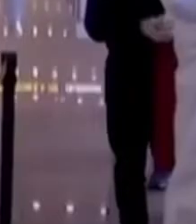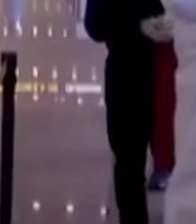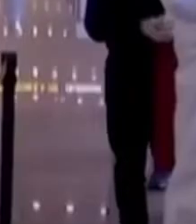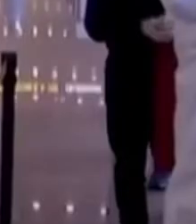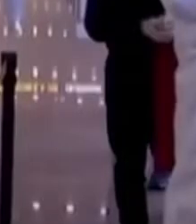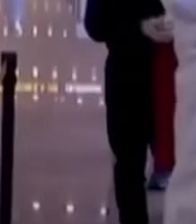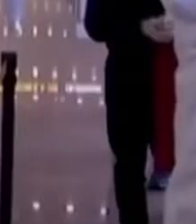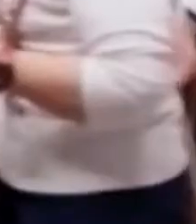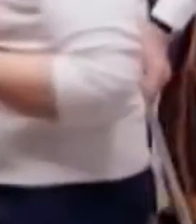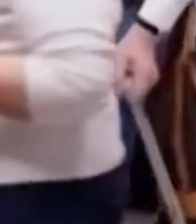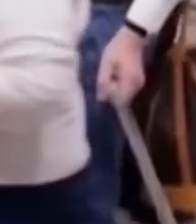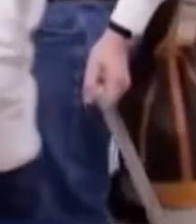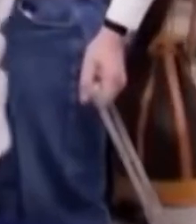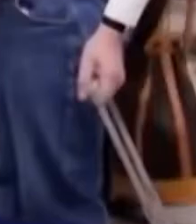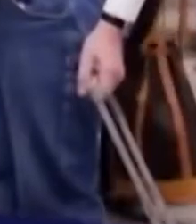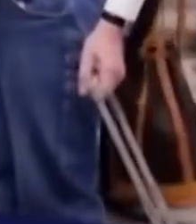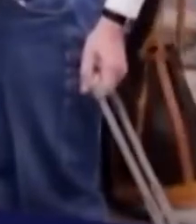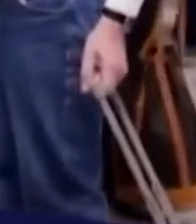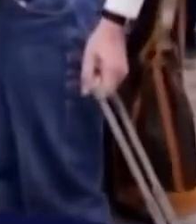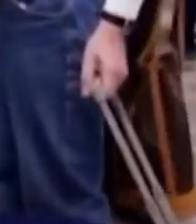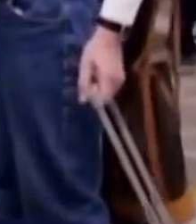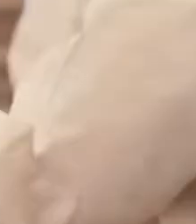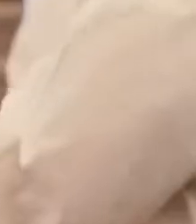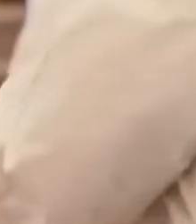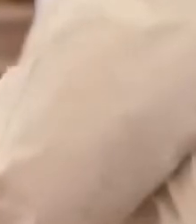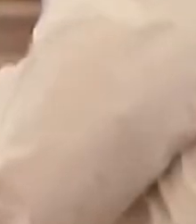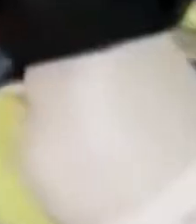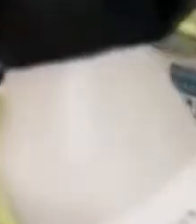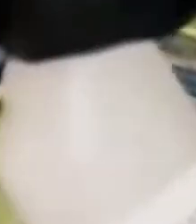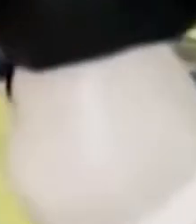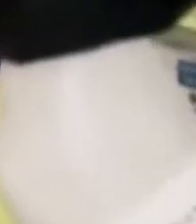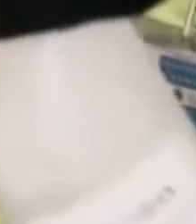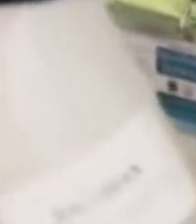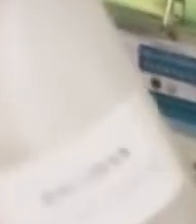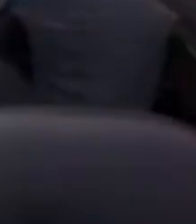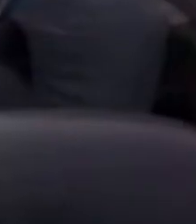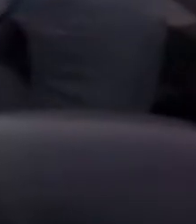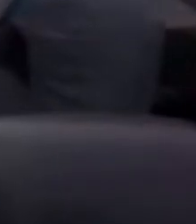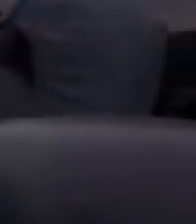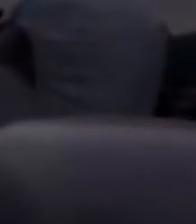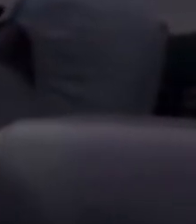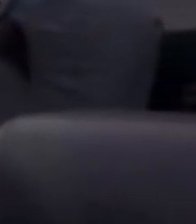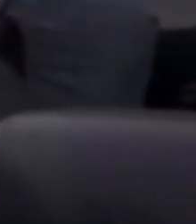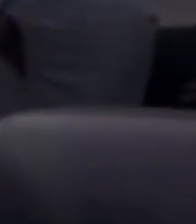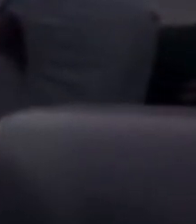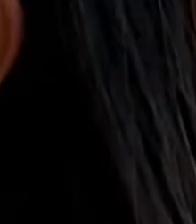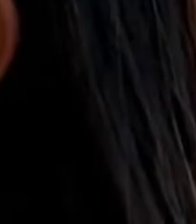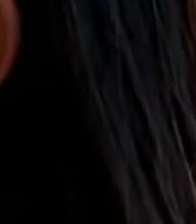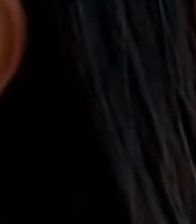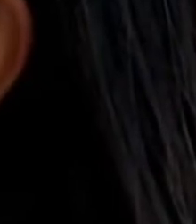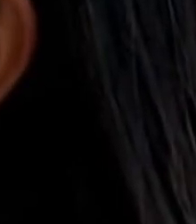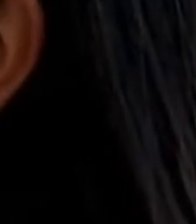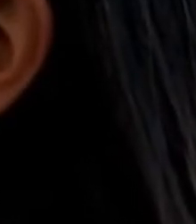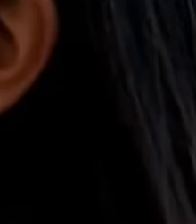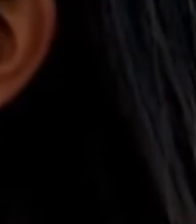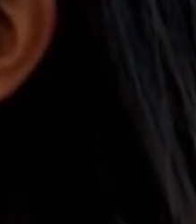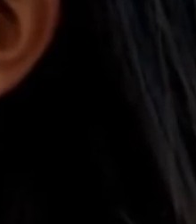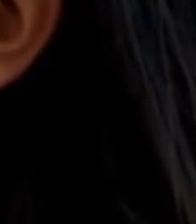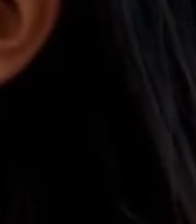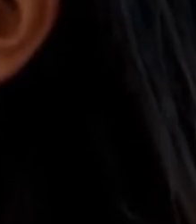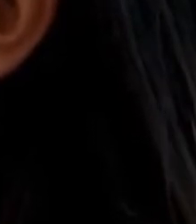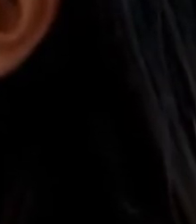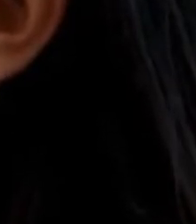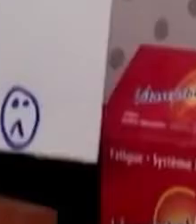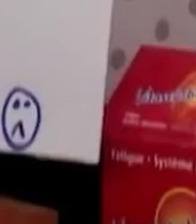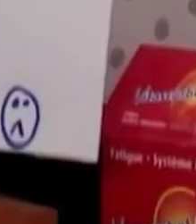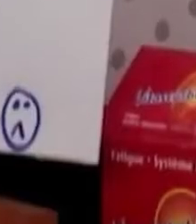recibir información confiable y que los especialistas nos orienten sobre las medidas preventivas. En cobertura informativa nacional